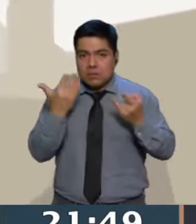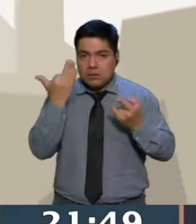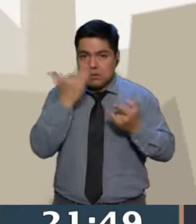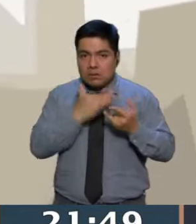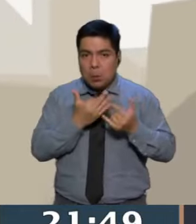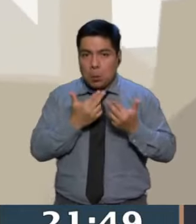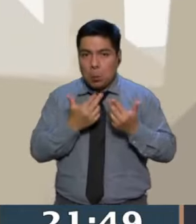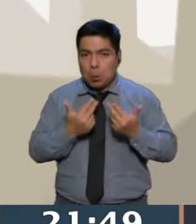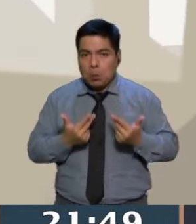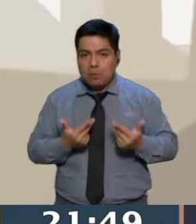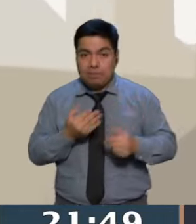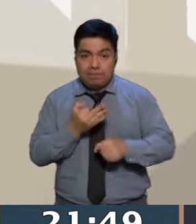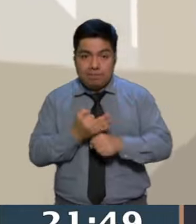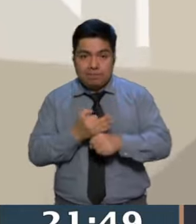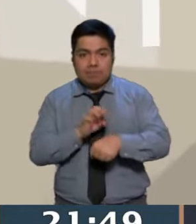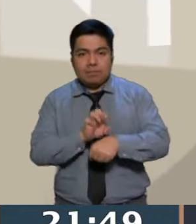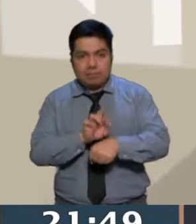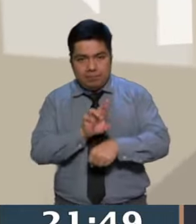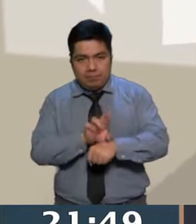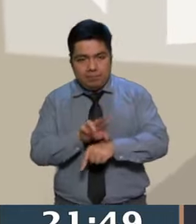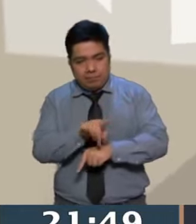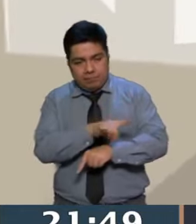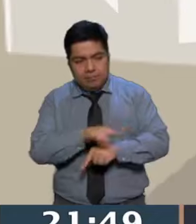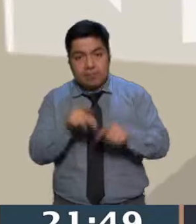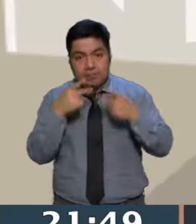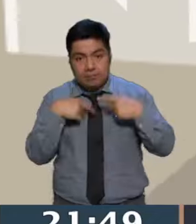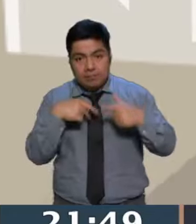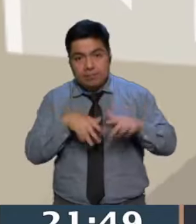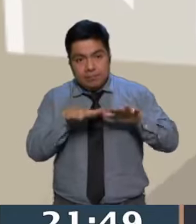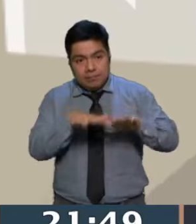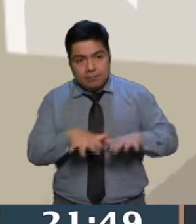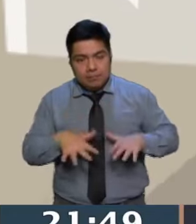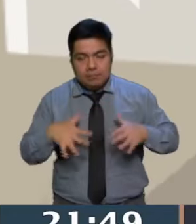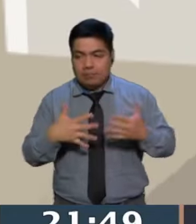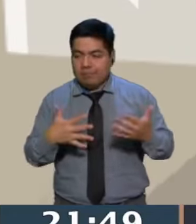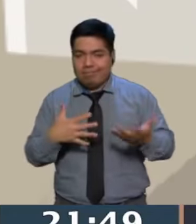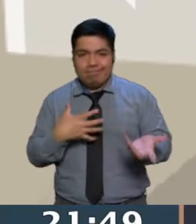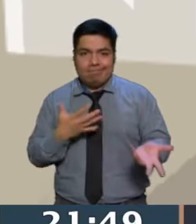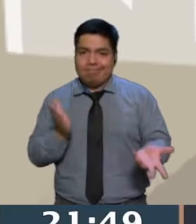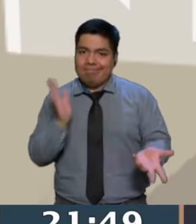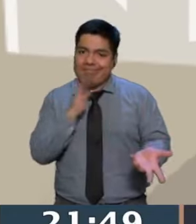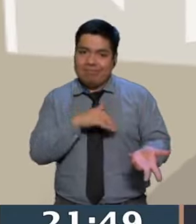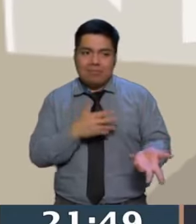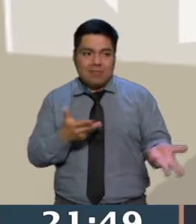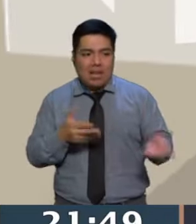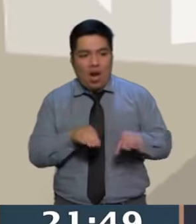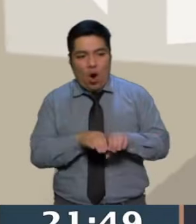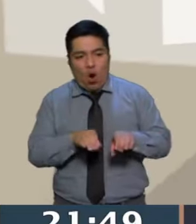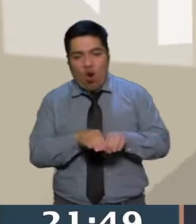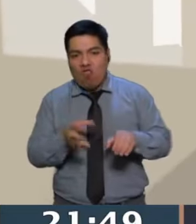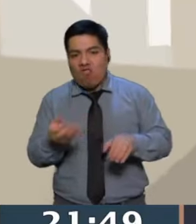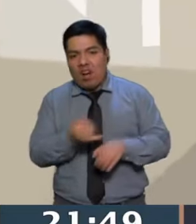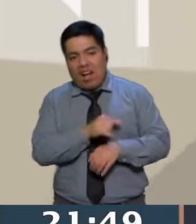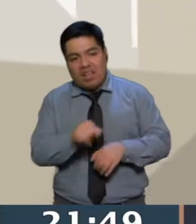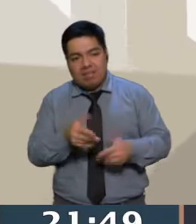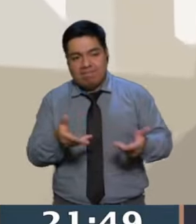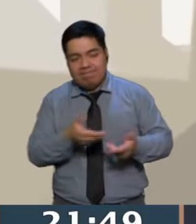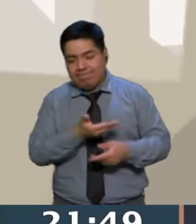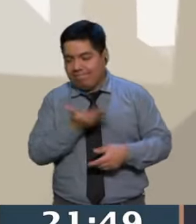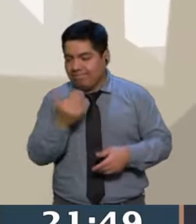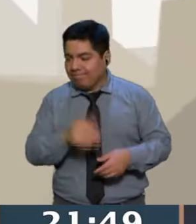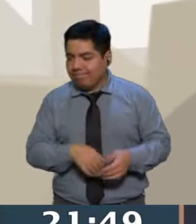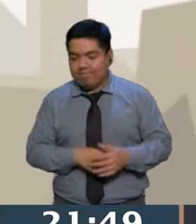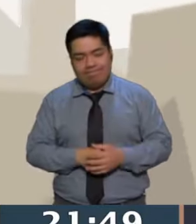la narrativa y justamente ahora en Ecuador la gente, la ciudadanía, está muy descontenta con el actuar